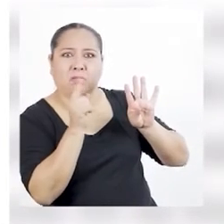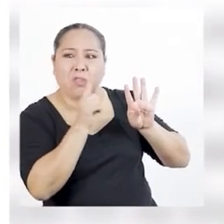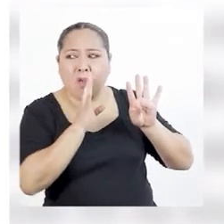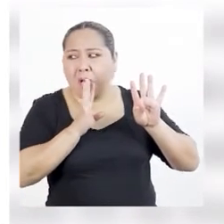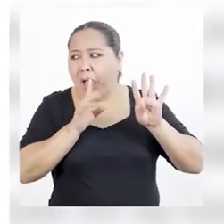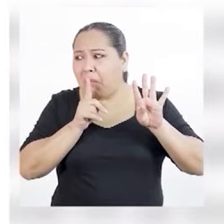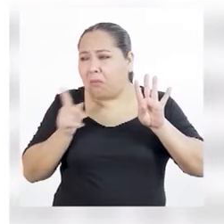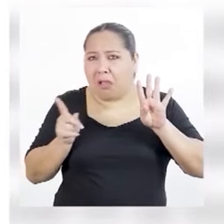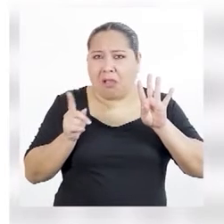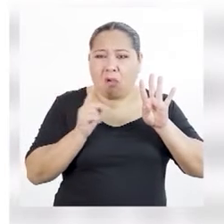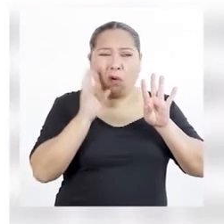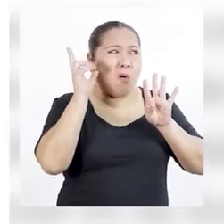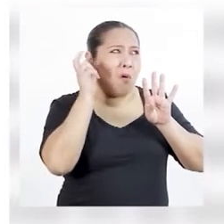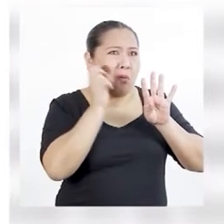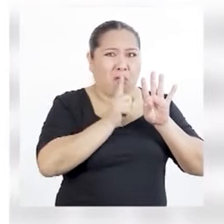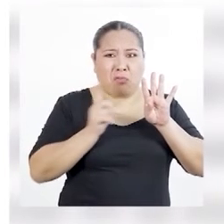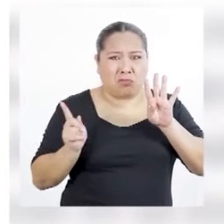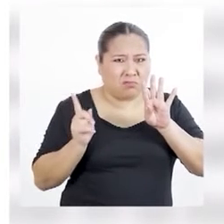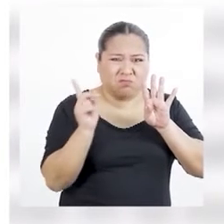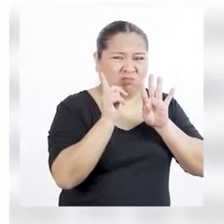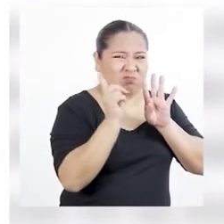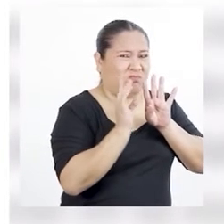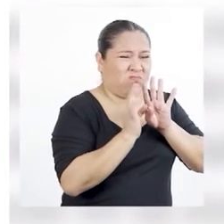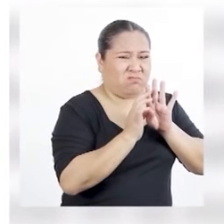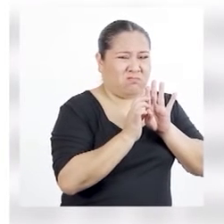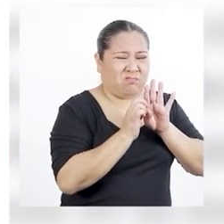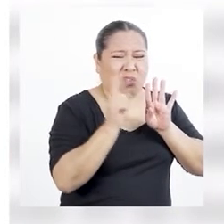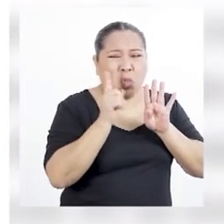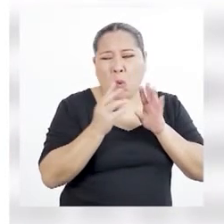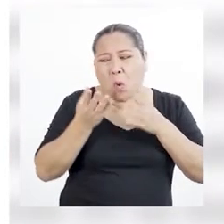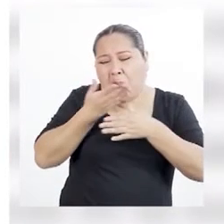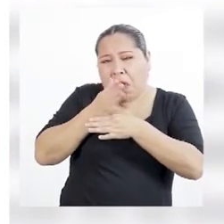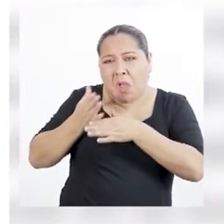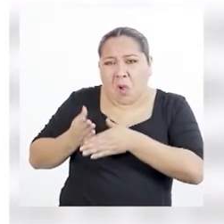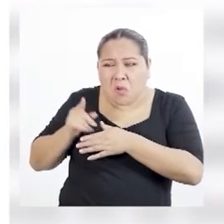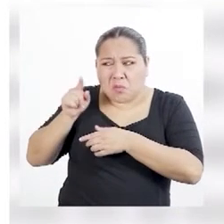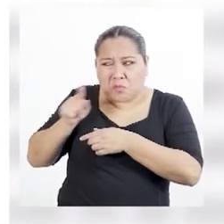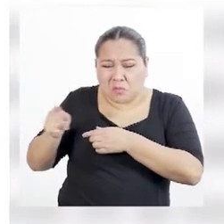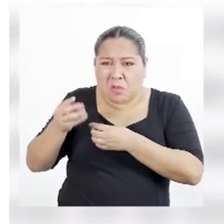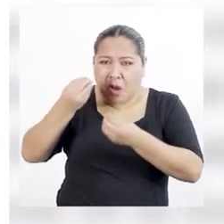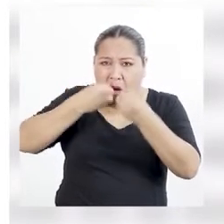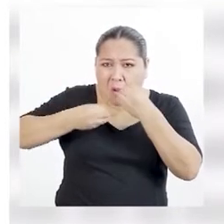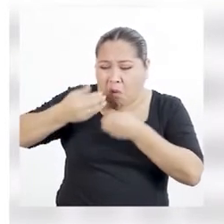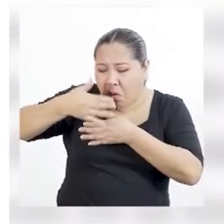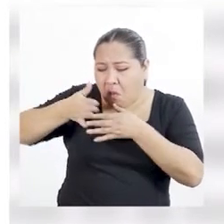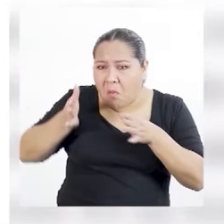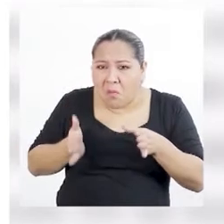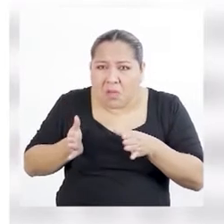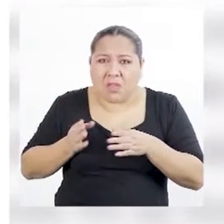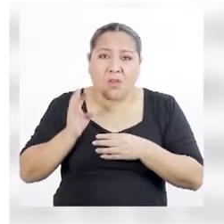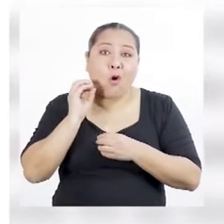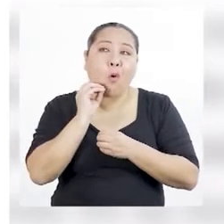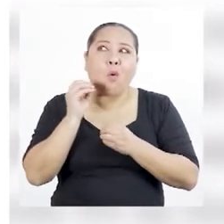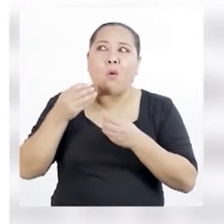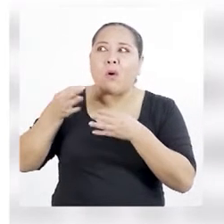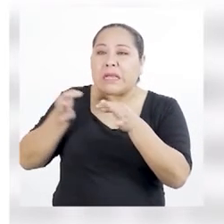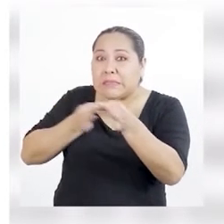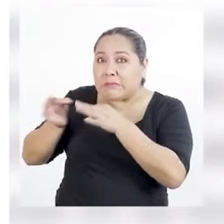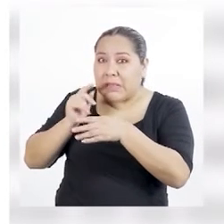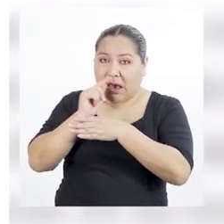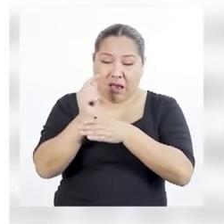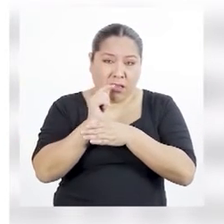en hablarle o escucharle. Nadie quería compartir con él la lonchera ni explicarle